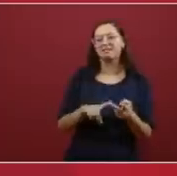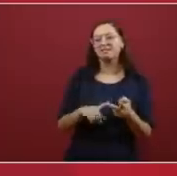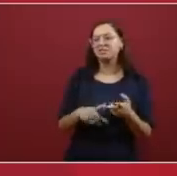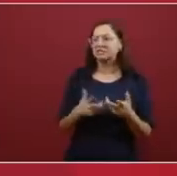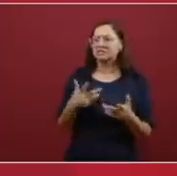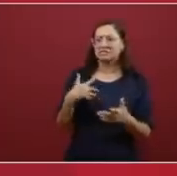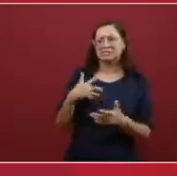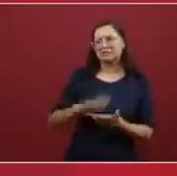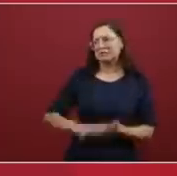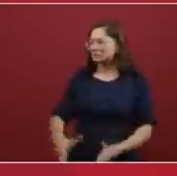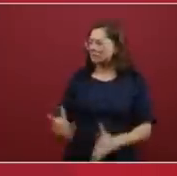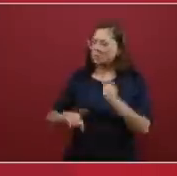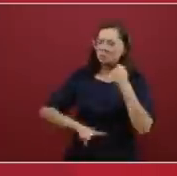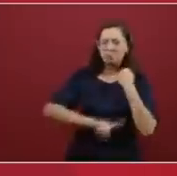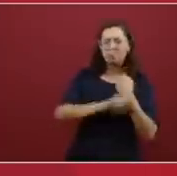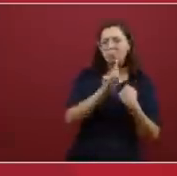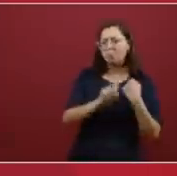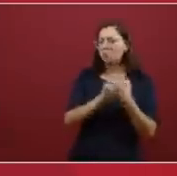crisis